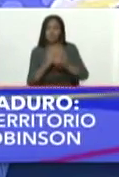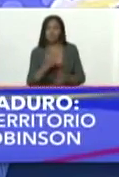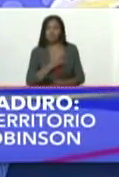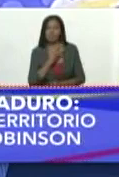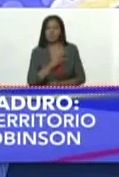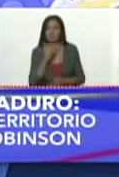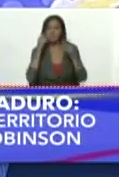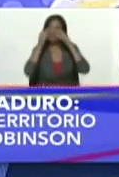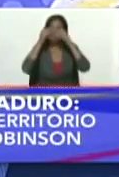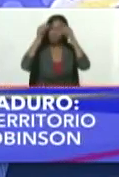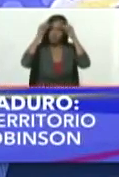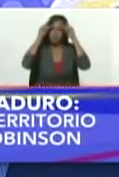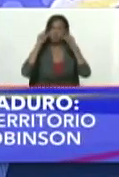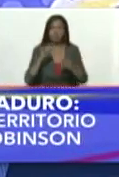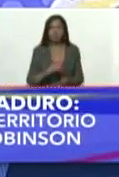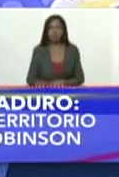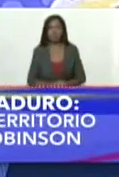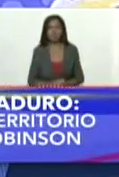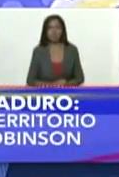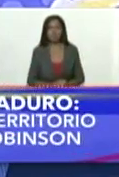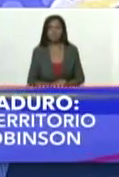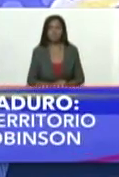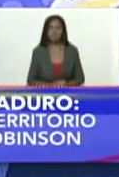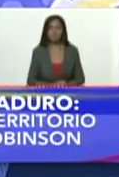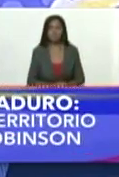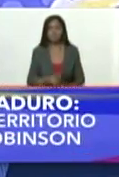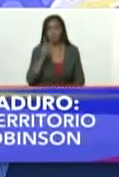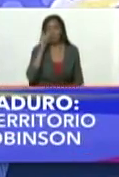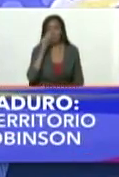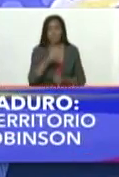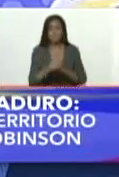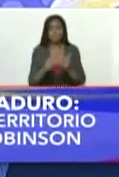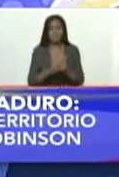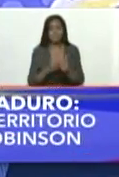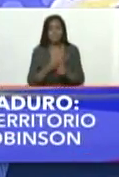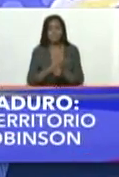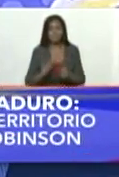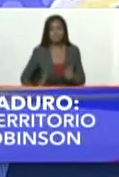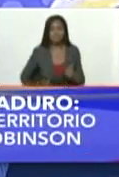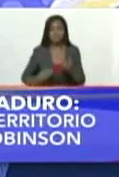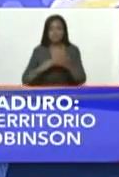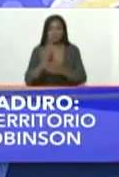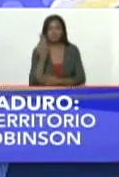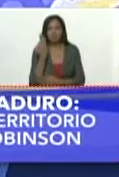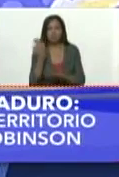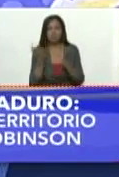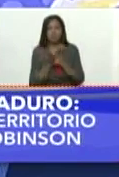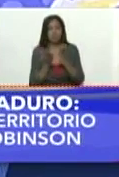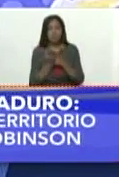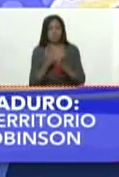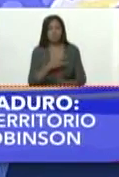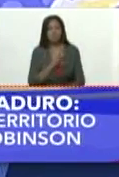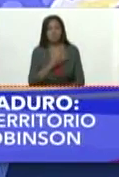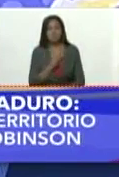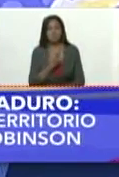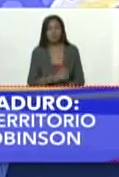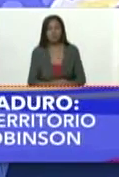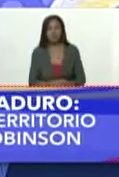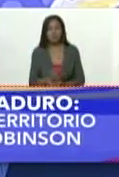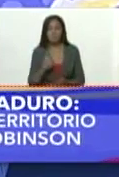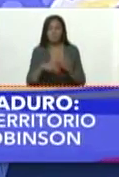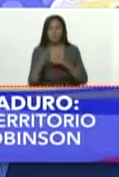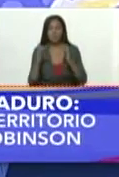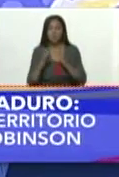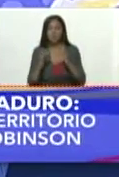Universidad Simón Rodríguez, y Kennedy Morales, vicepresidente de la Federación Venezolana de Estudiantes Universitarios, y vamos a